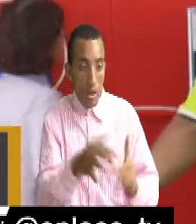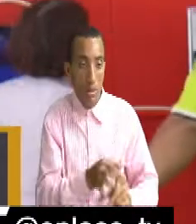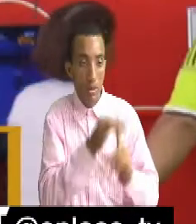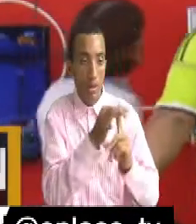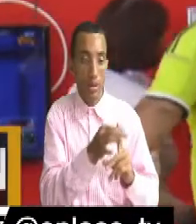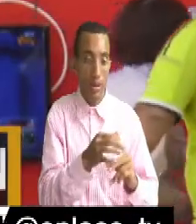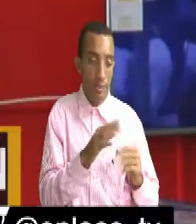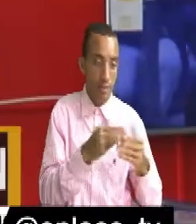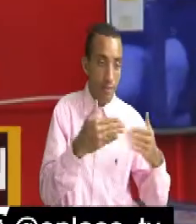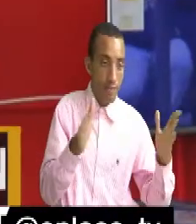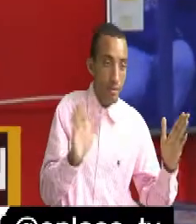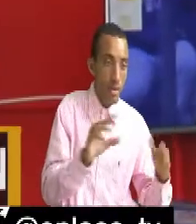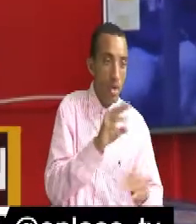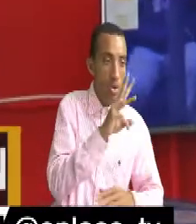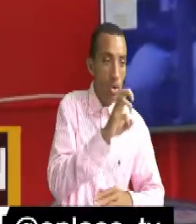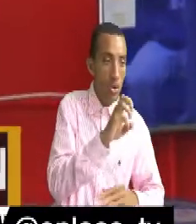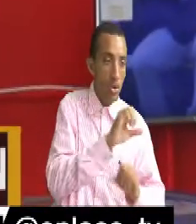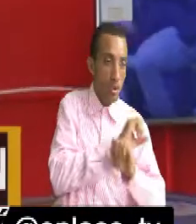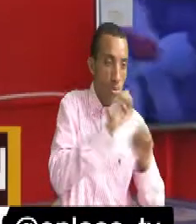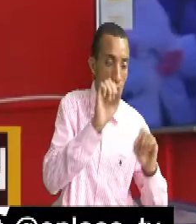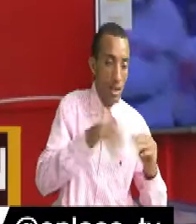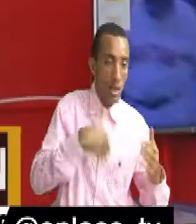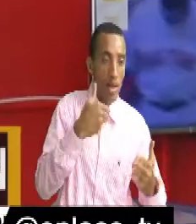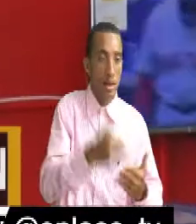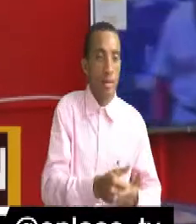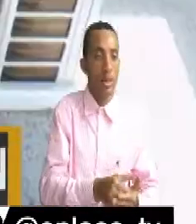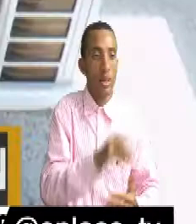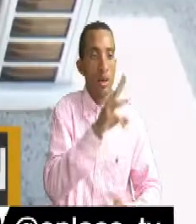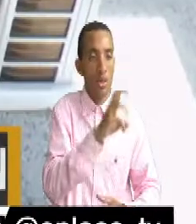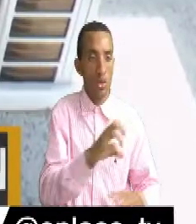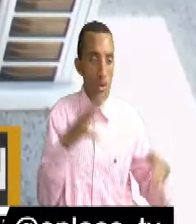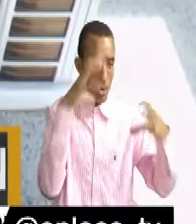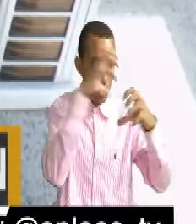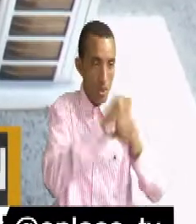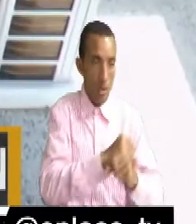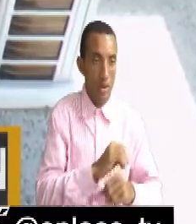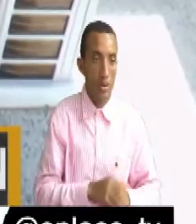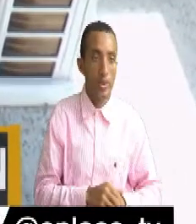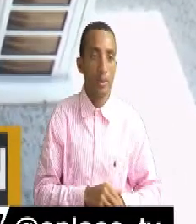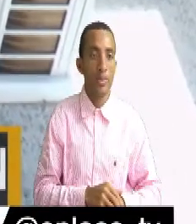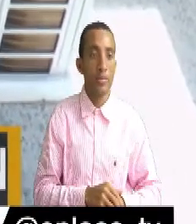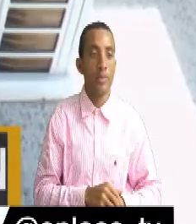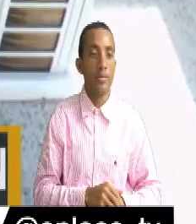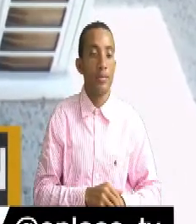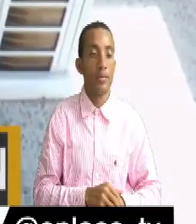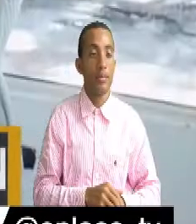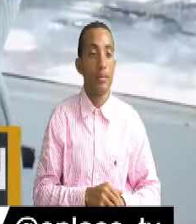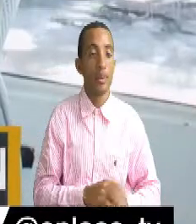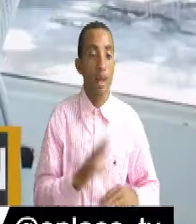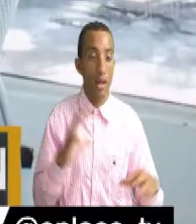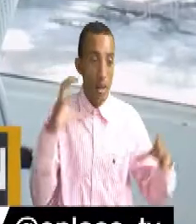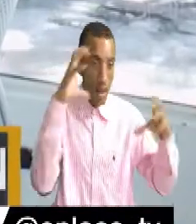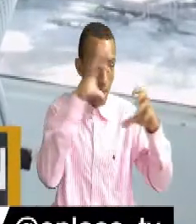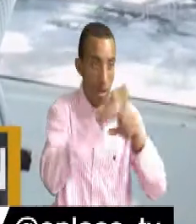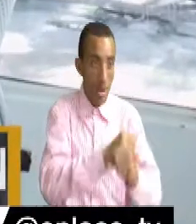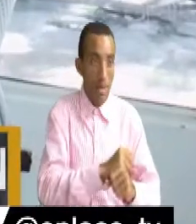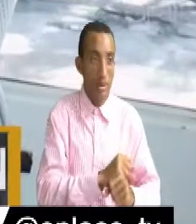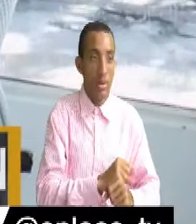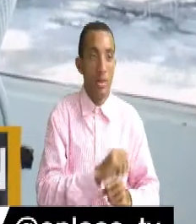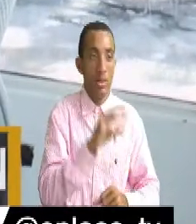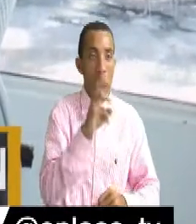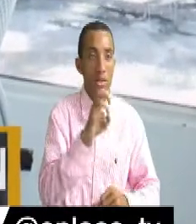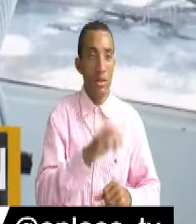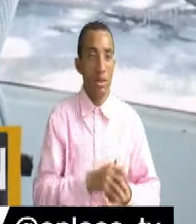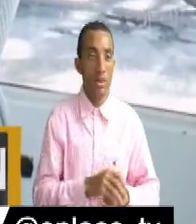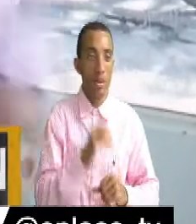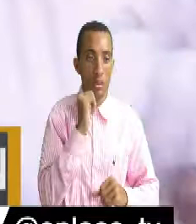mañana hasta las 8 de la noche. O sea, esto lo hemos llamado nosotros un medio trasnochón. Hasta las 8 de la noche vayamos a